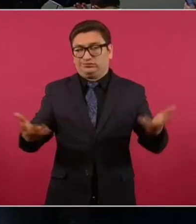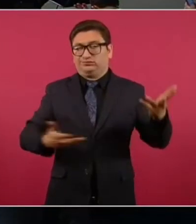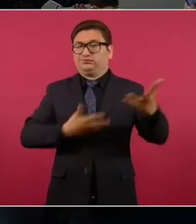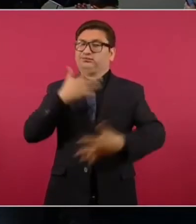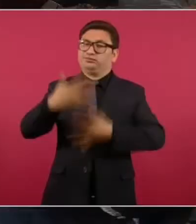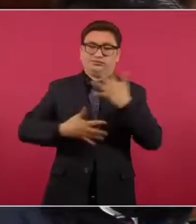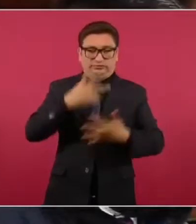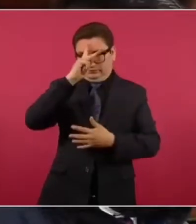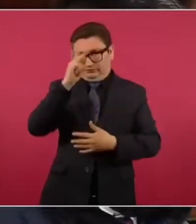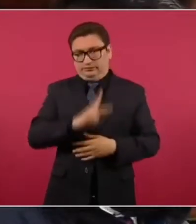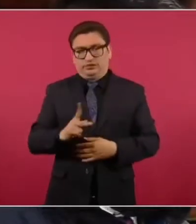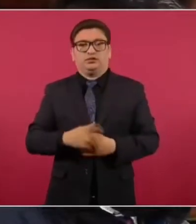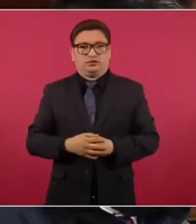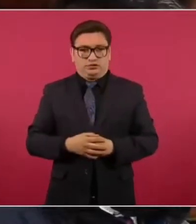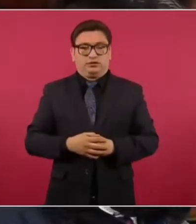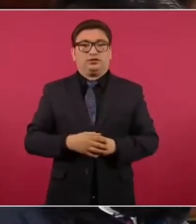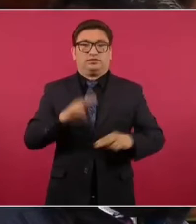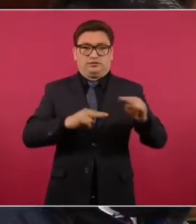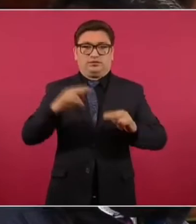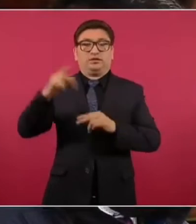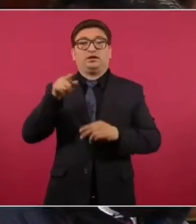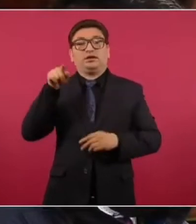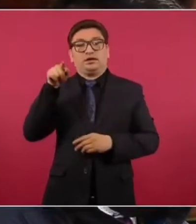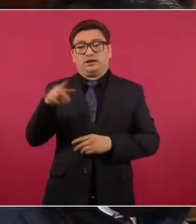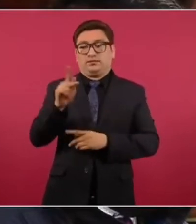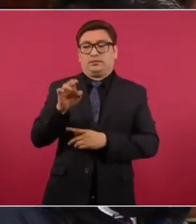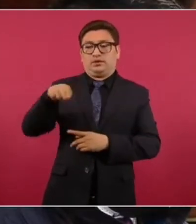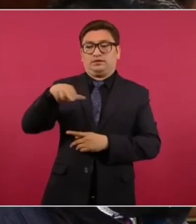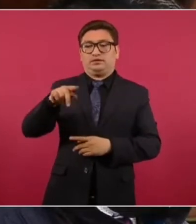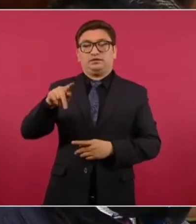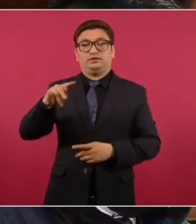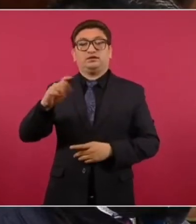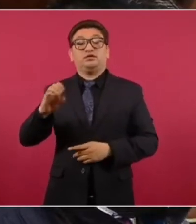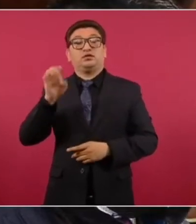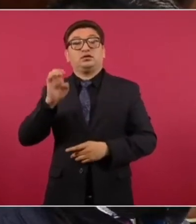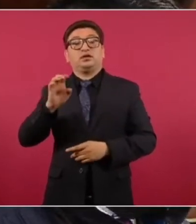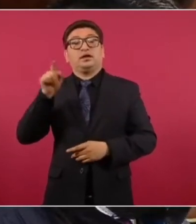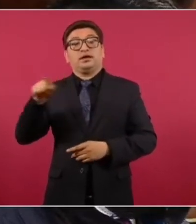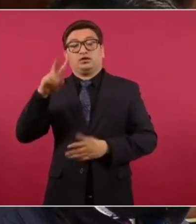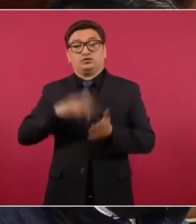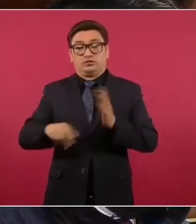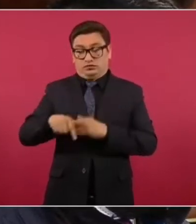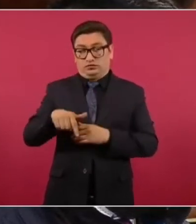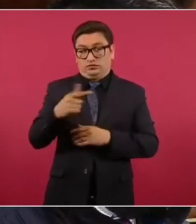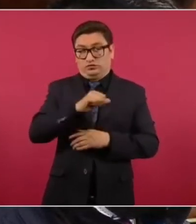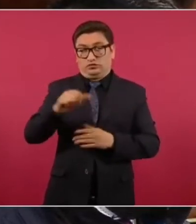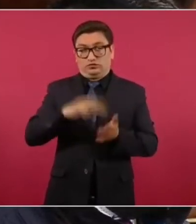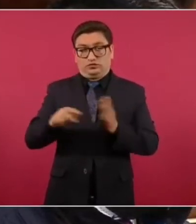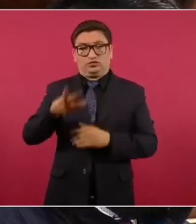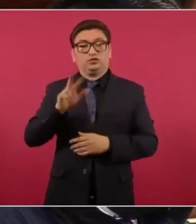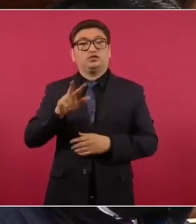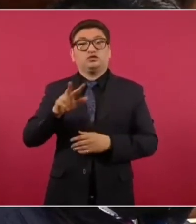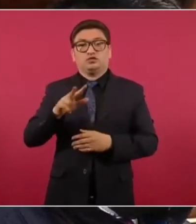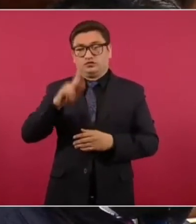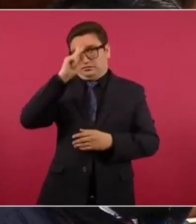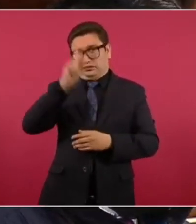esto crece obviamente en el periodo de Peña Nieto, del 2012 al 2018, se incrementa el